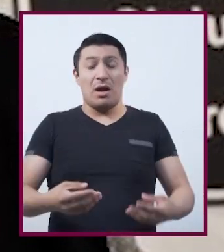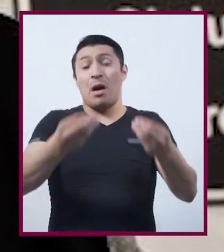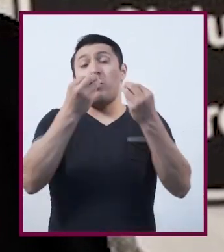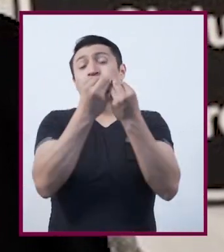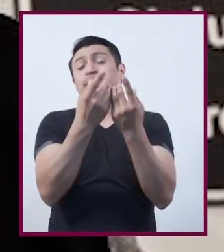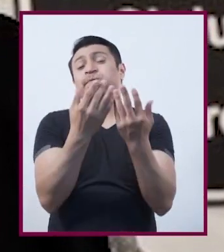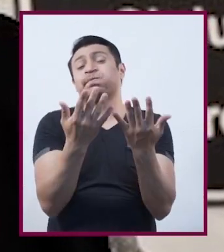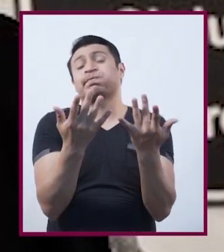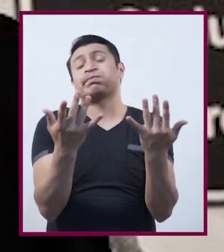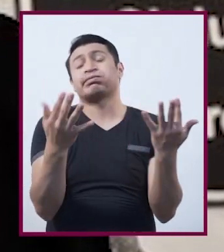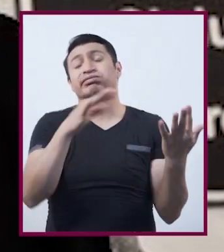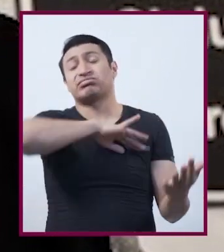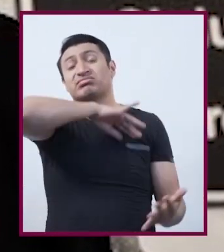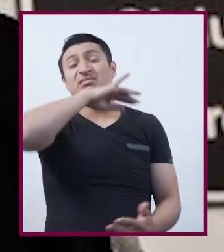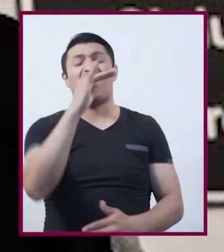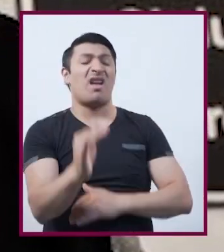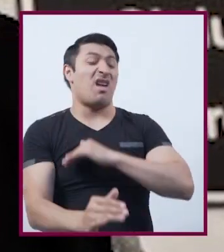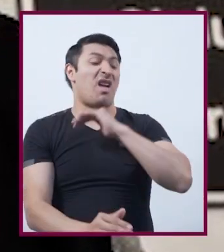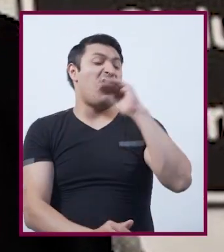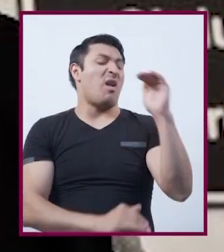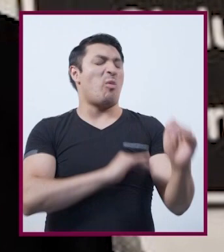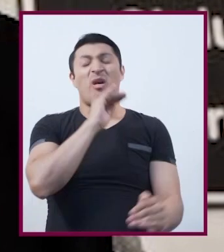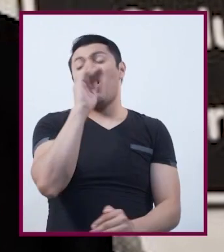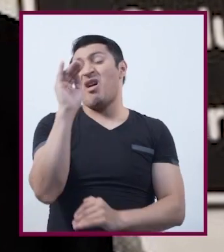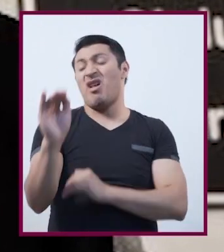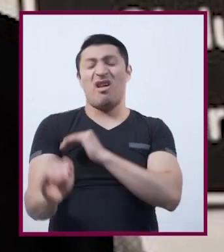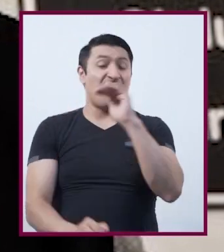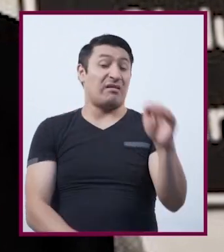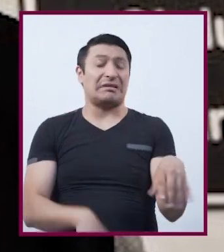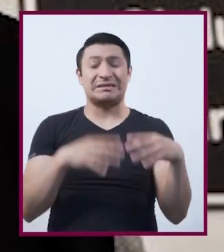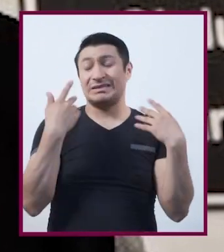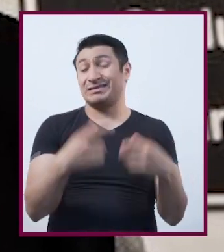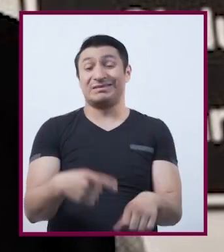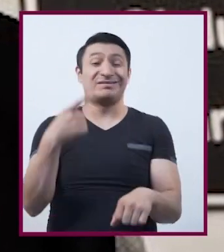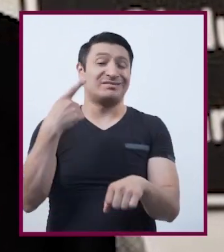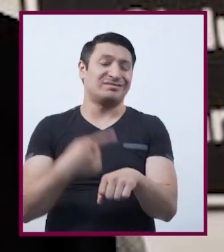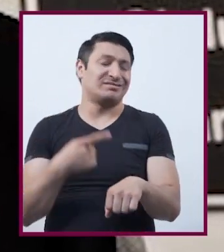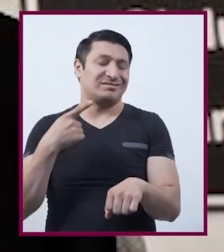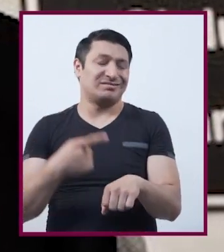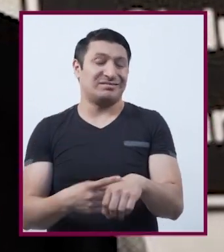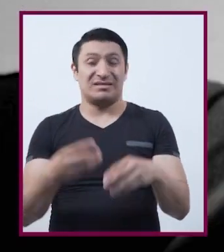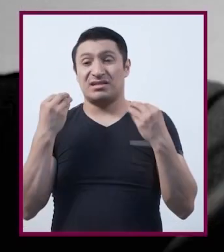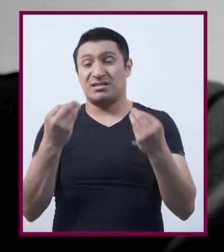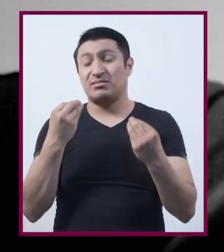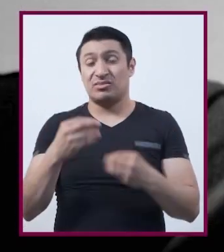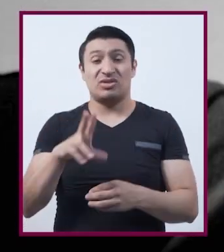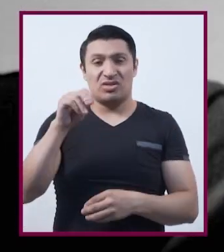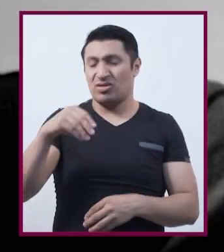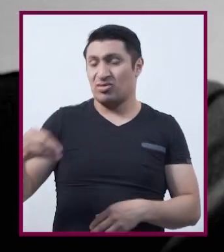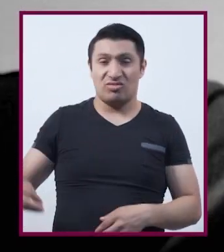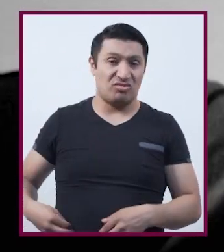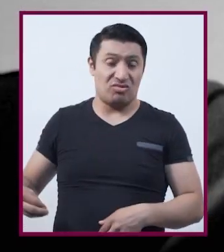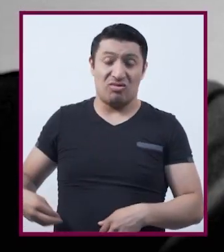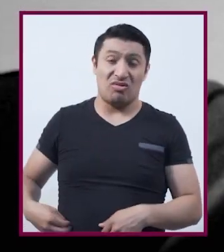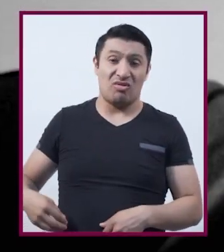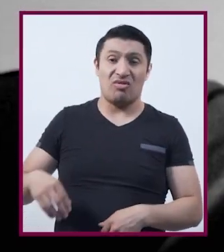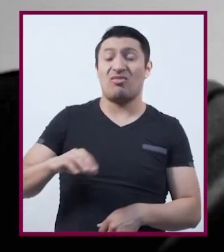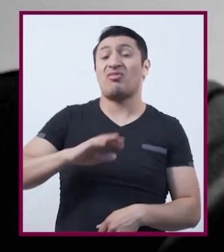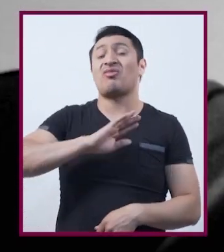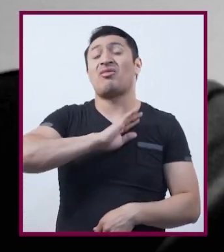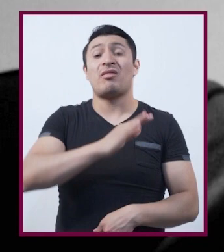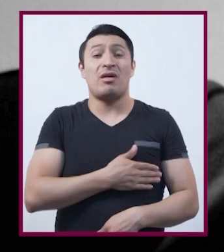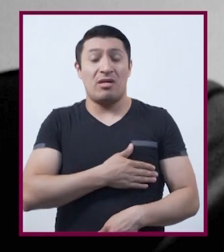Esta gran mortandad no la provocaron los españoles ni los portugueses, es una enfermedad que se debió a